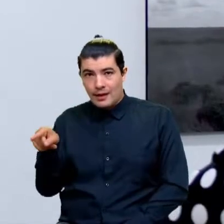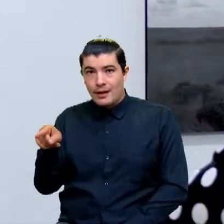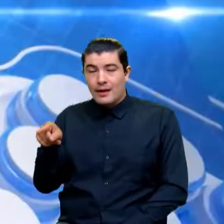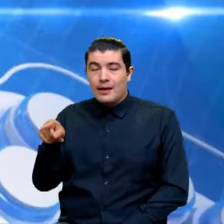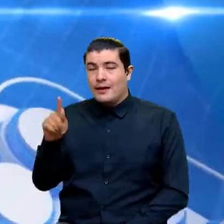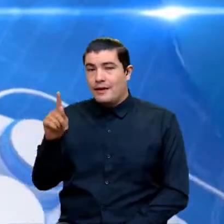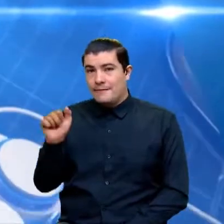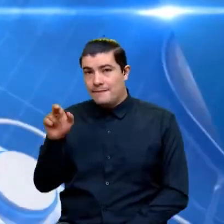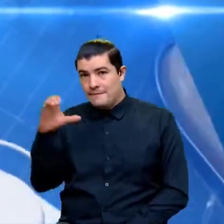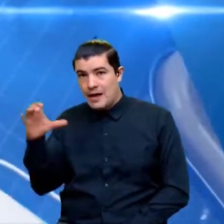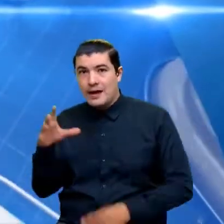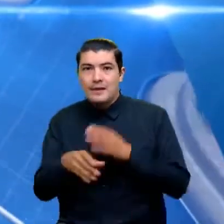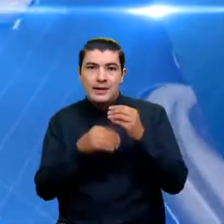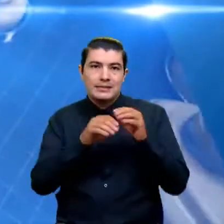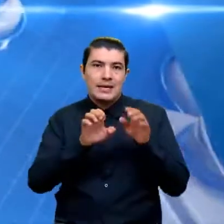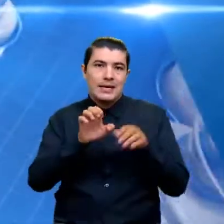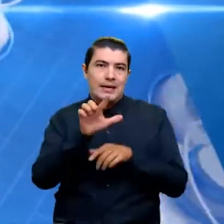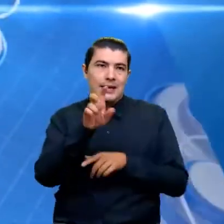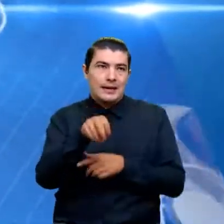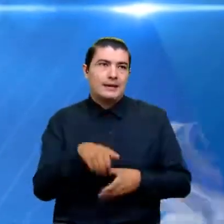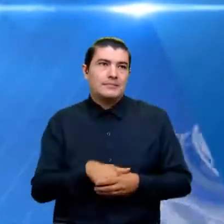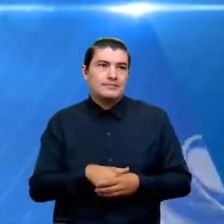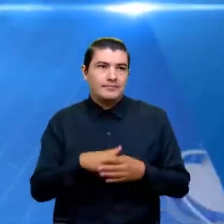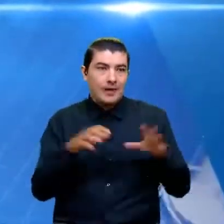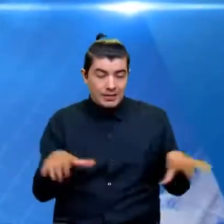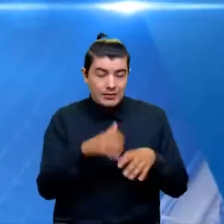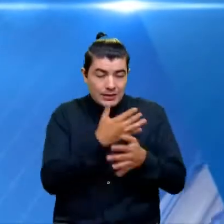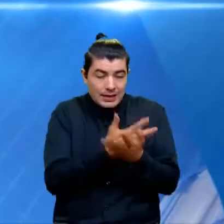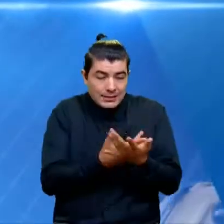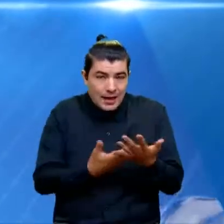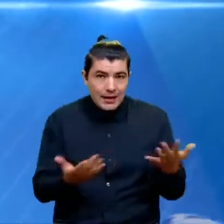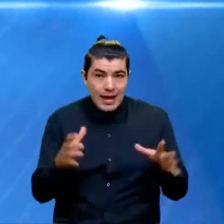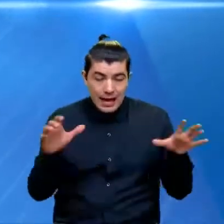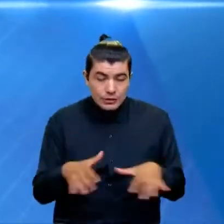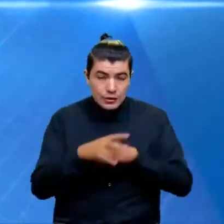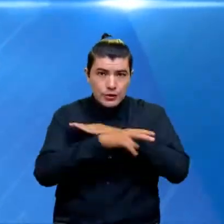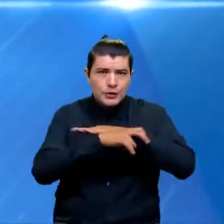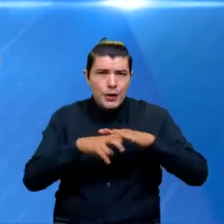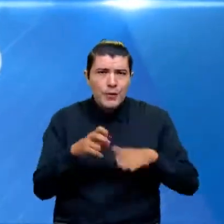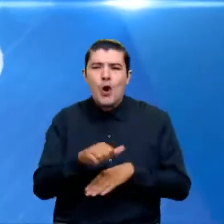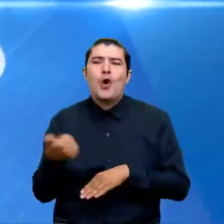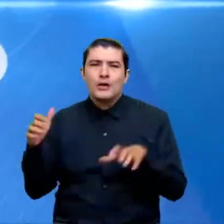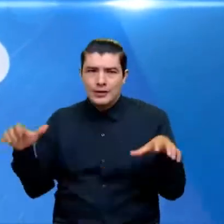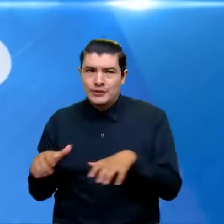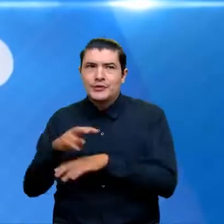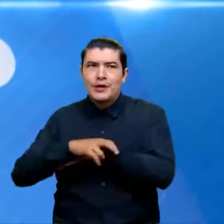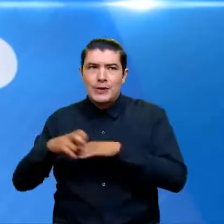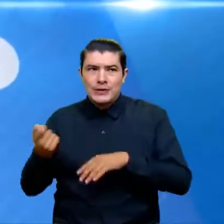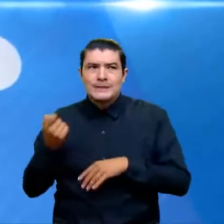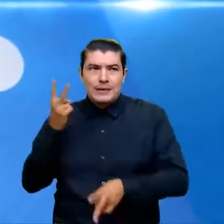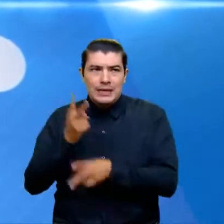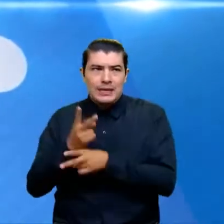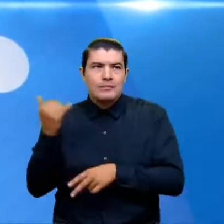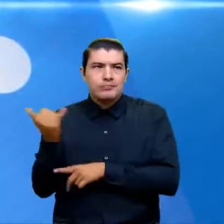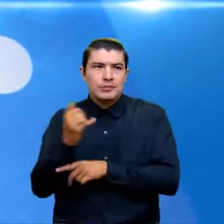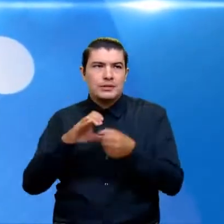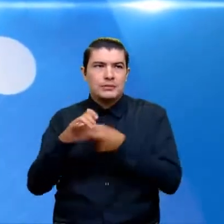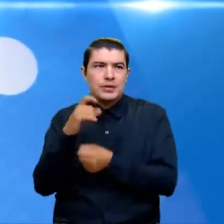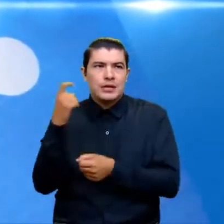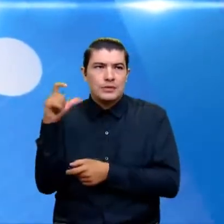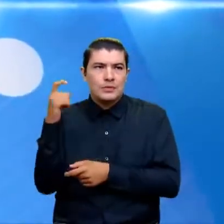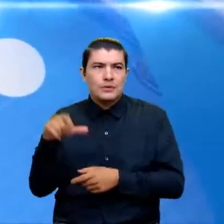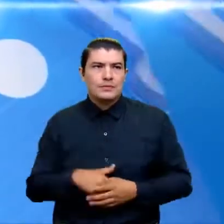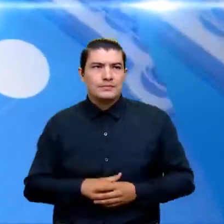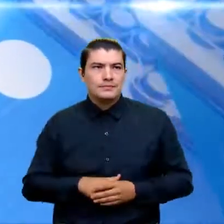también de la disidencia. Sumado a los hechos de sangre, los robos se han convertido en otro de los principales factores de inseguridad en Cúcuta. Ante esto,